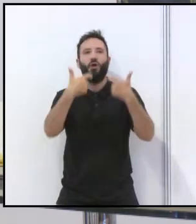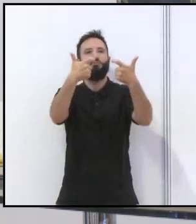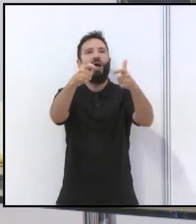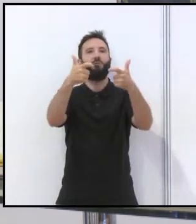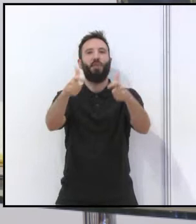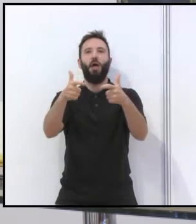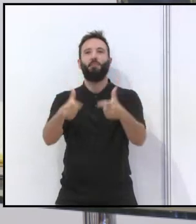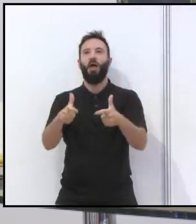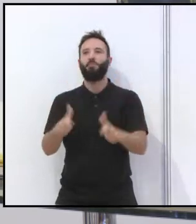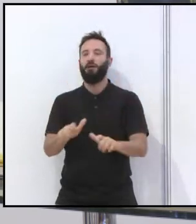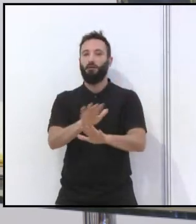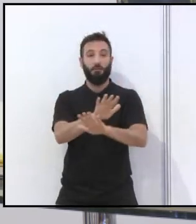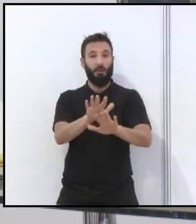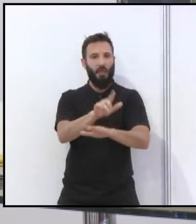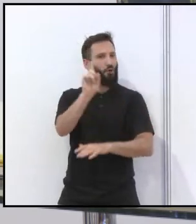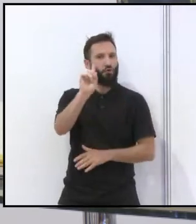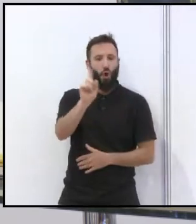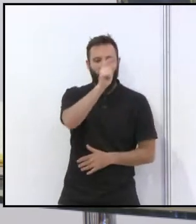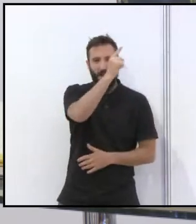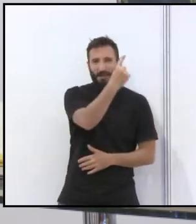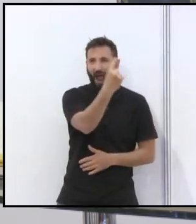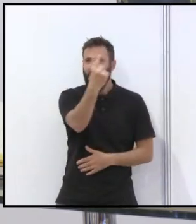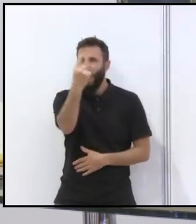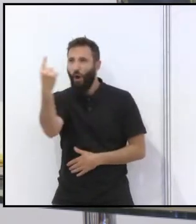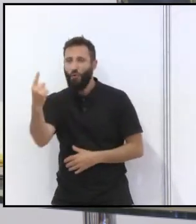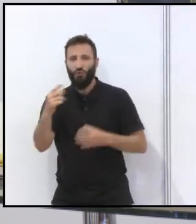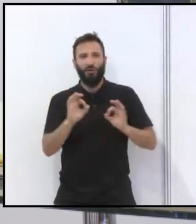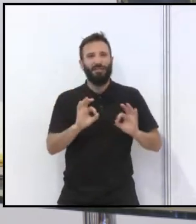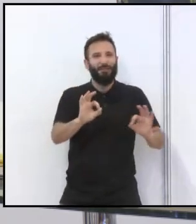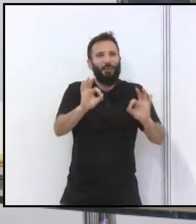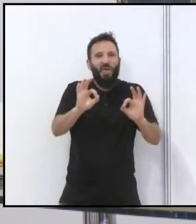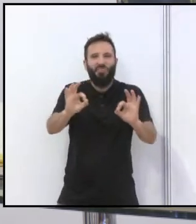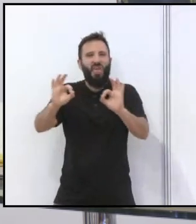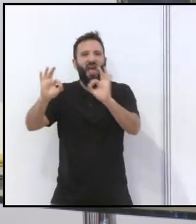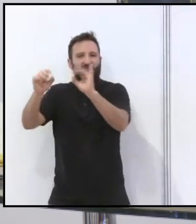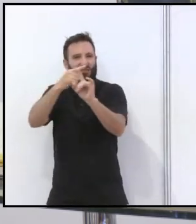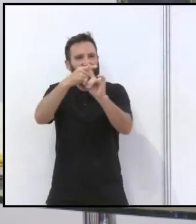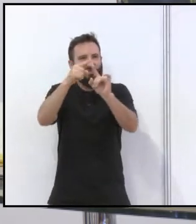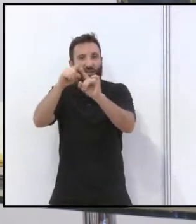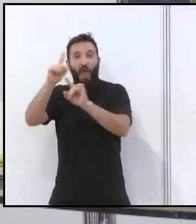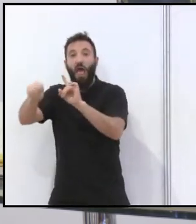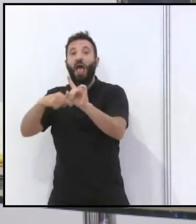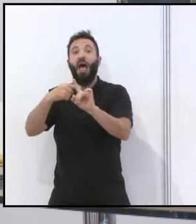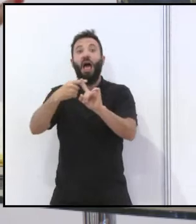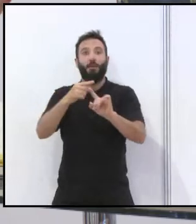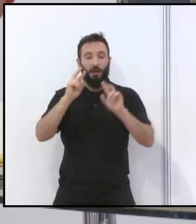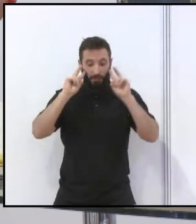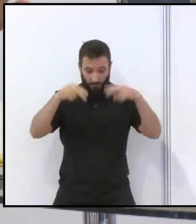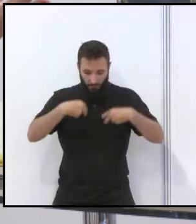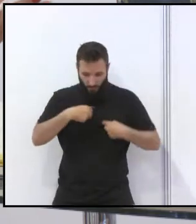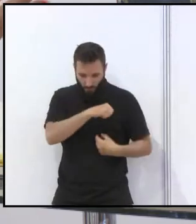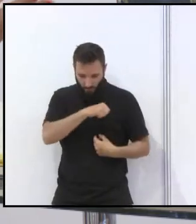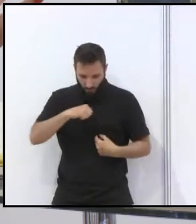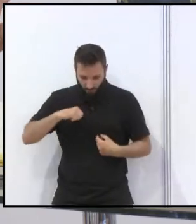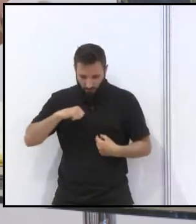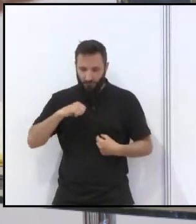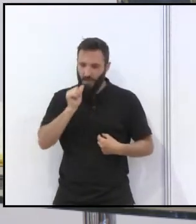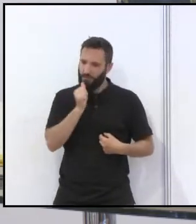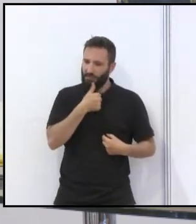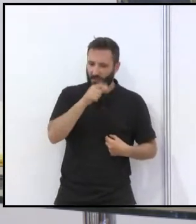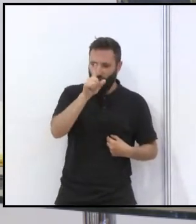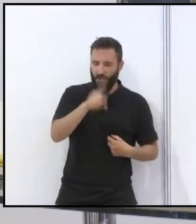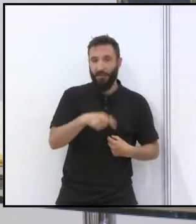taxonómicas. Cada uno de nosotros somos singulares y además un misterio para nosotros mismos, lo que nos permite vivir la vida, si no